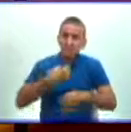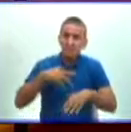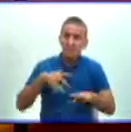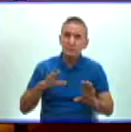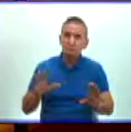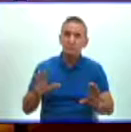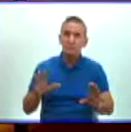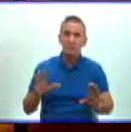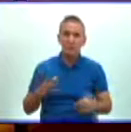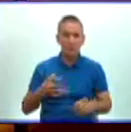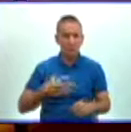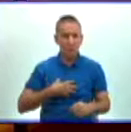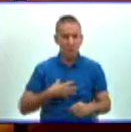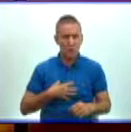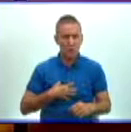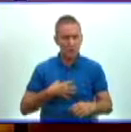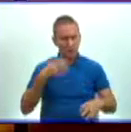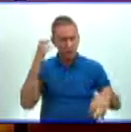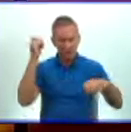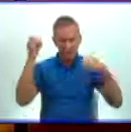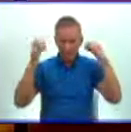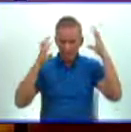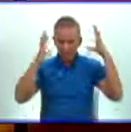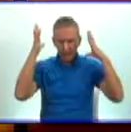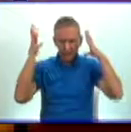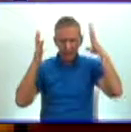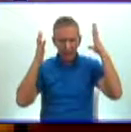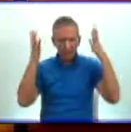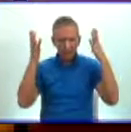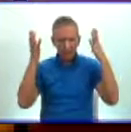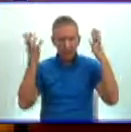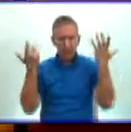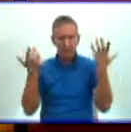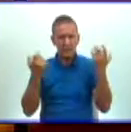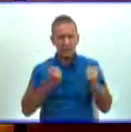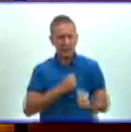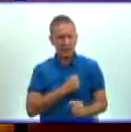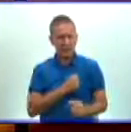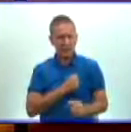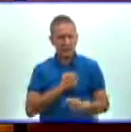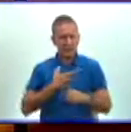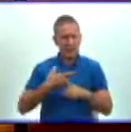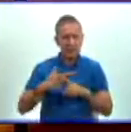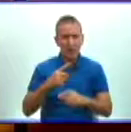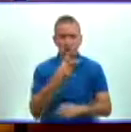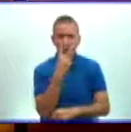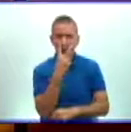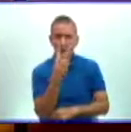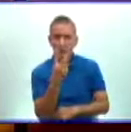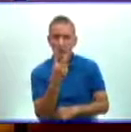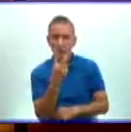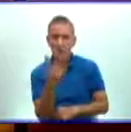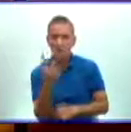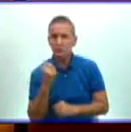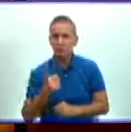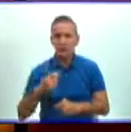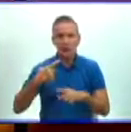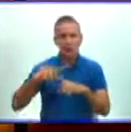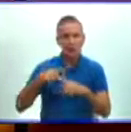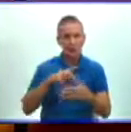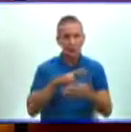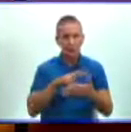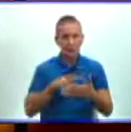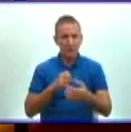tenga un poco confundido y ustedes quisieran otra mirada, otra lectura